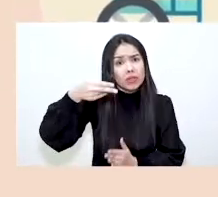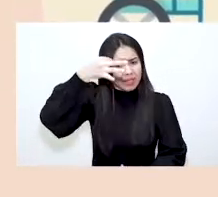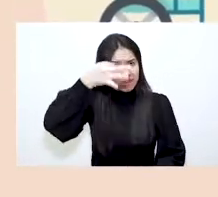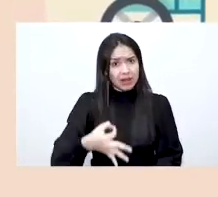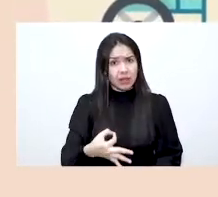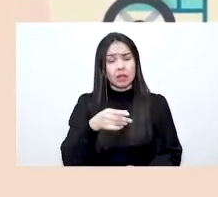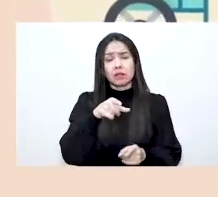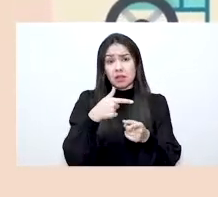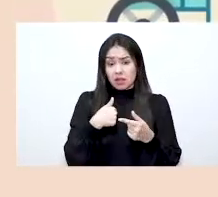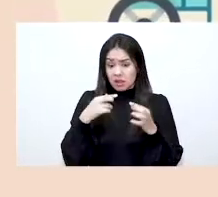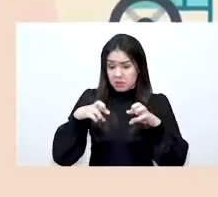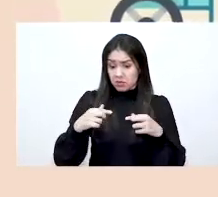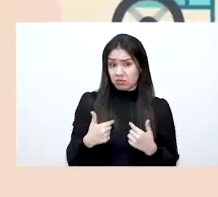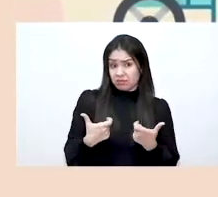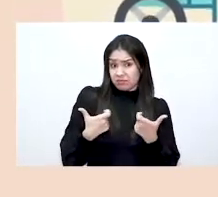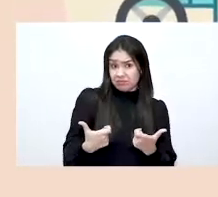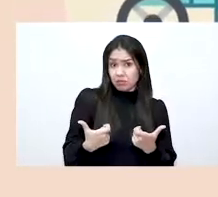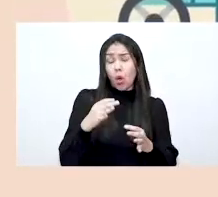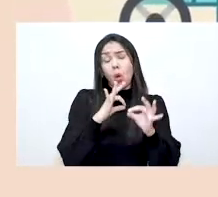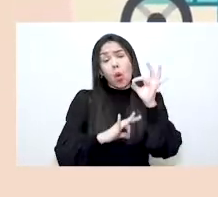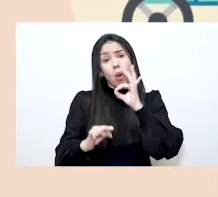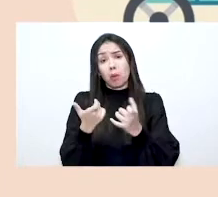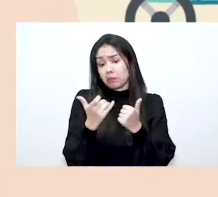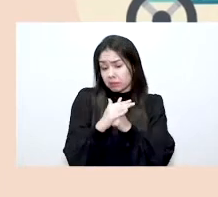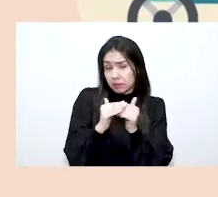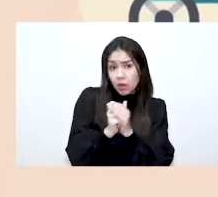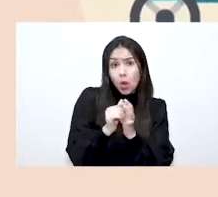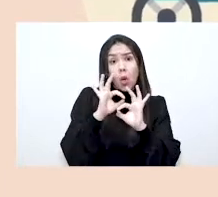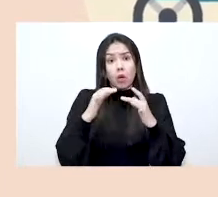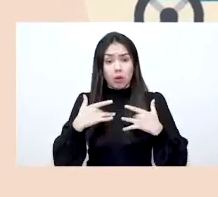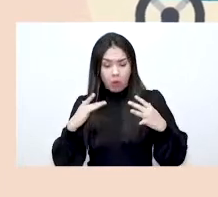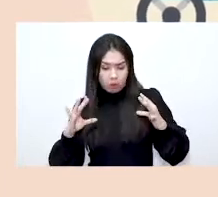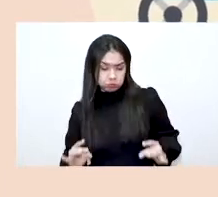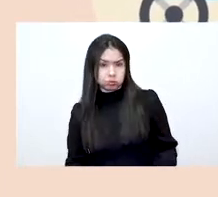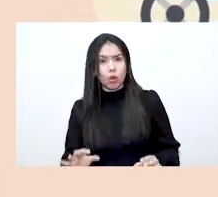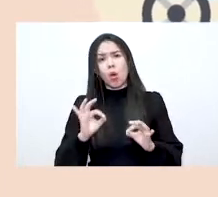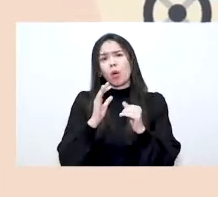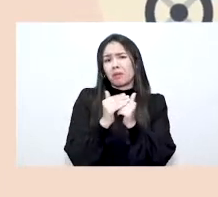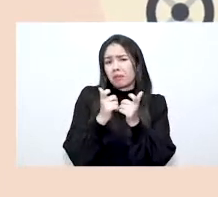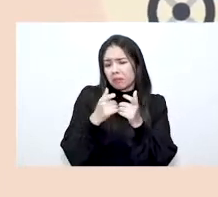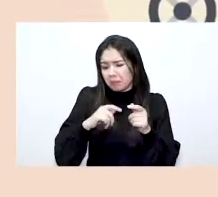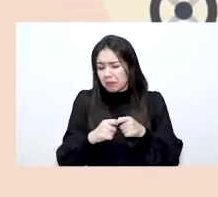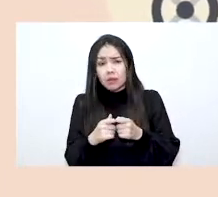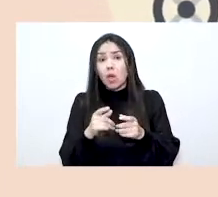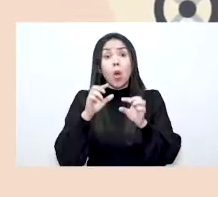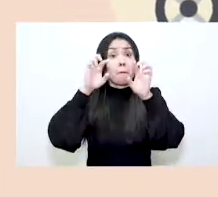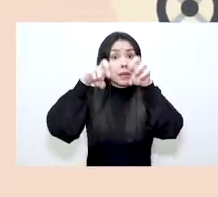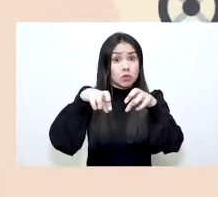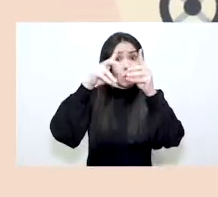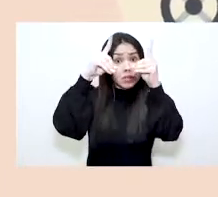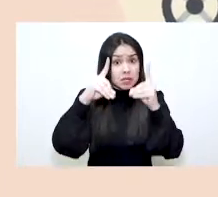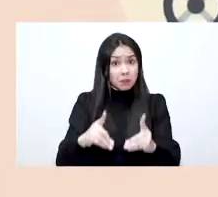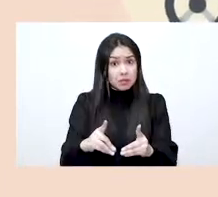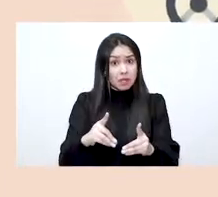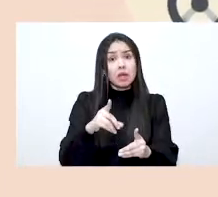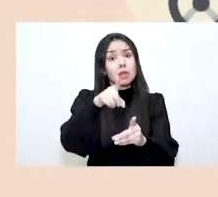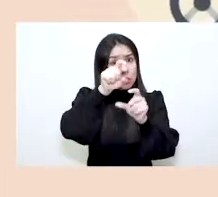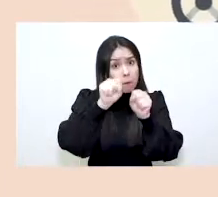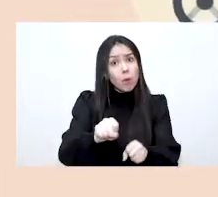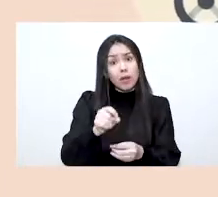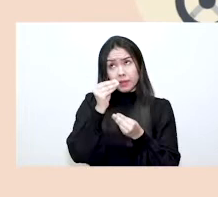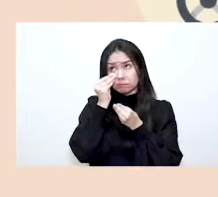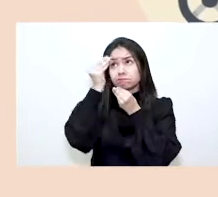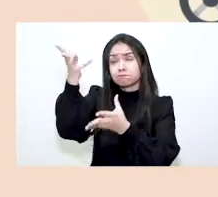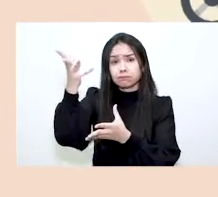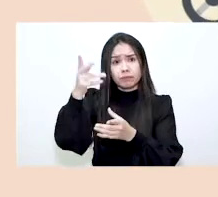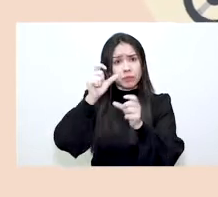tienen que oír si tienen dinero o no, si se visten de una forma o de otra y si son personas con discapacidad.